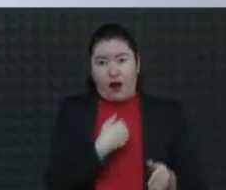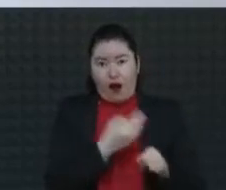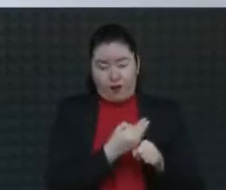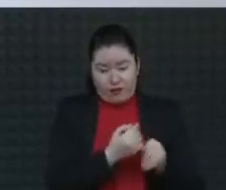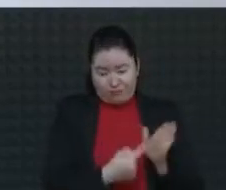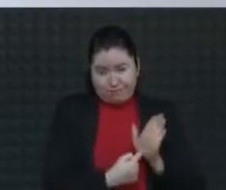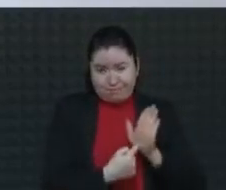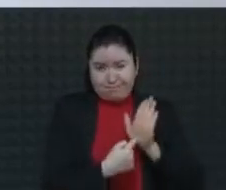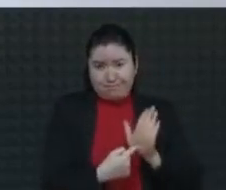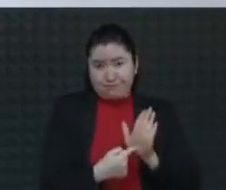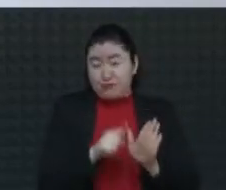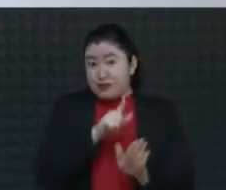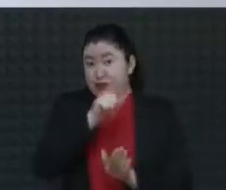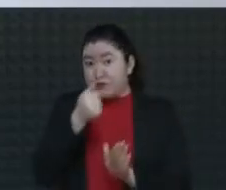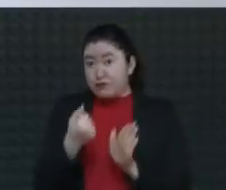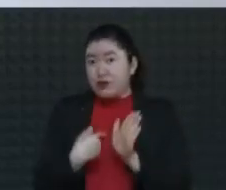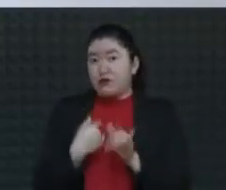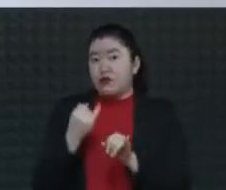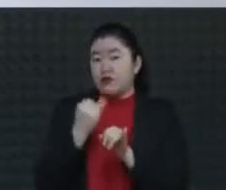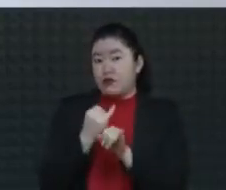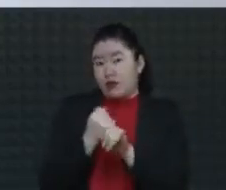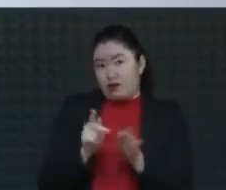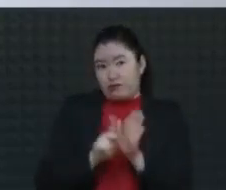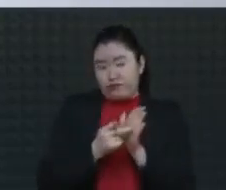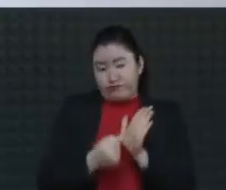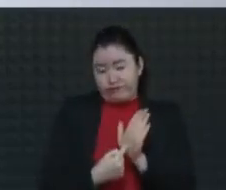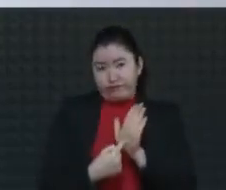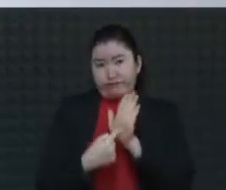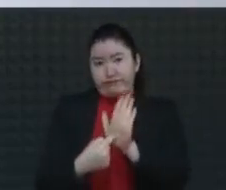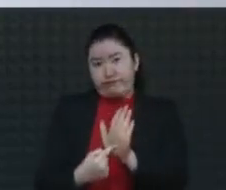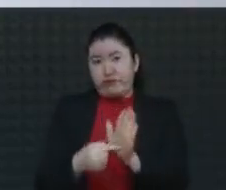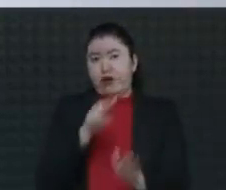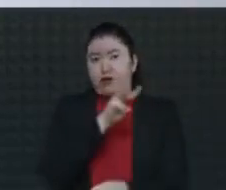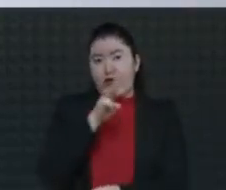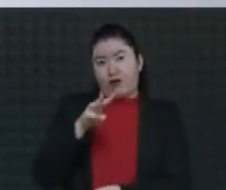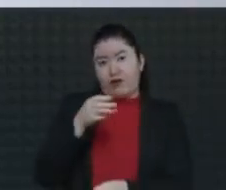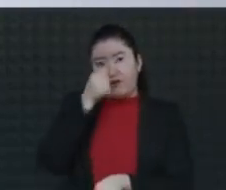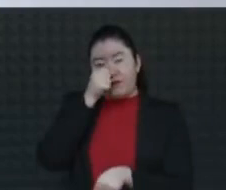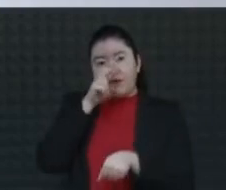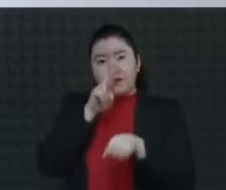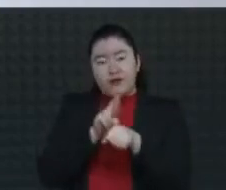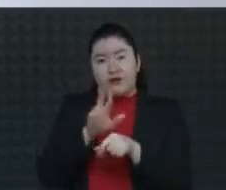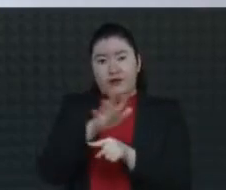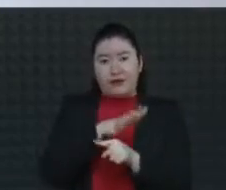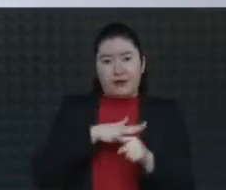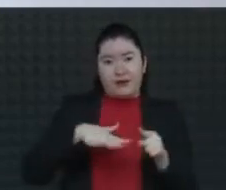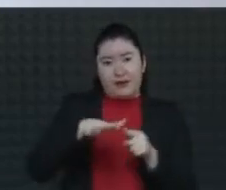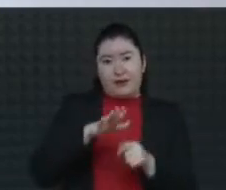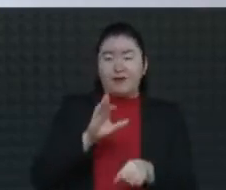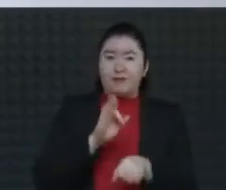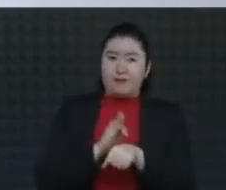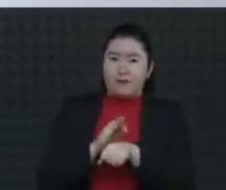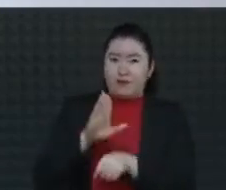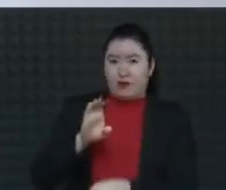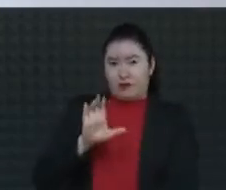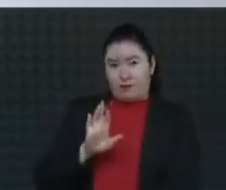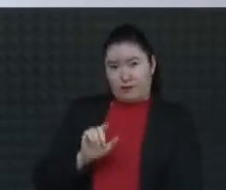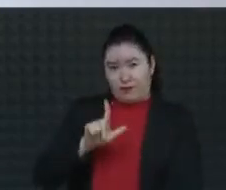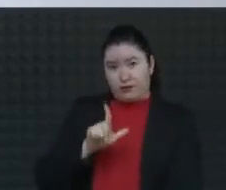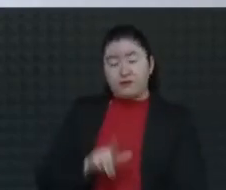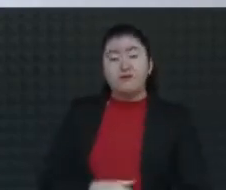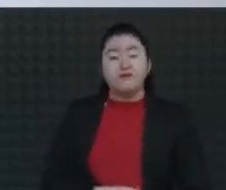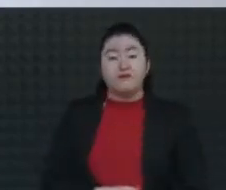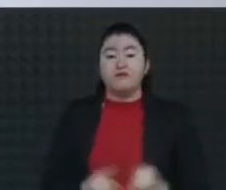de forma inmediata en el portal de la Secretaría de Gestión Integral de Riesgo y Protección Civil, así